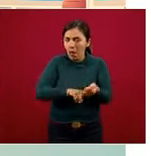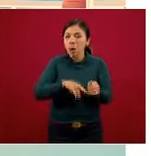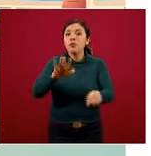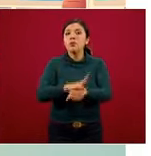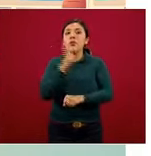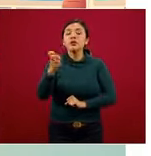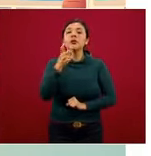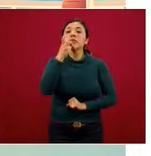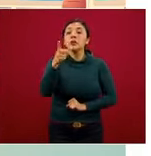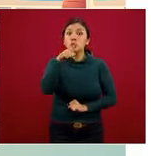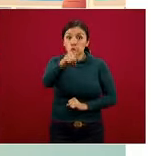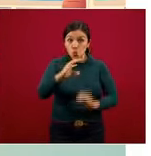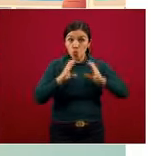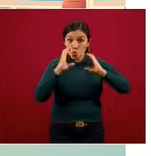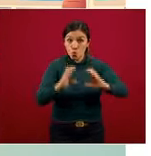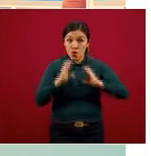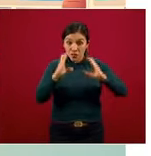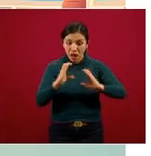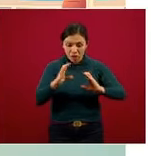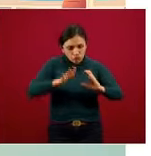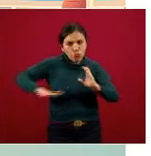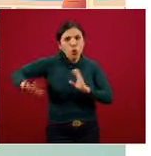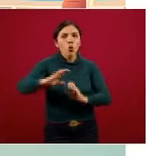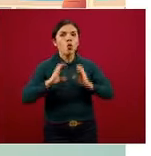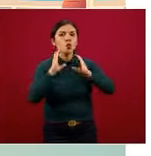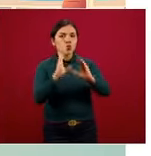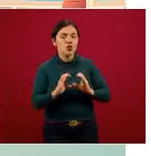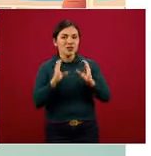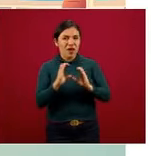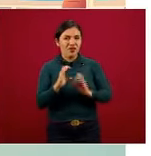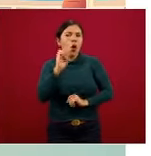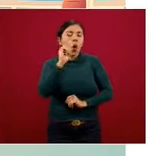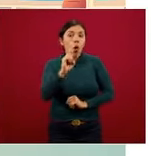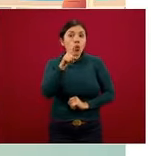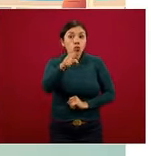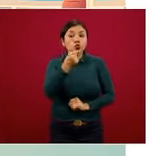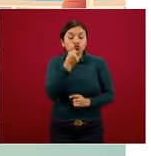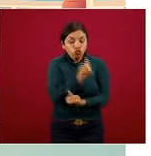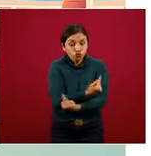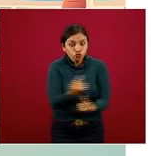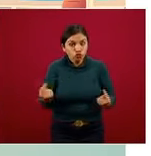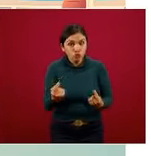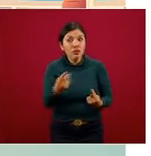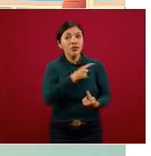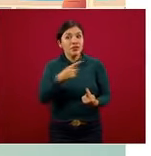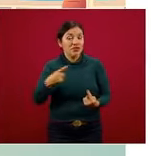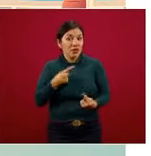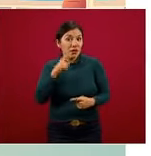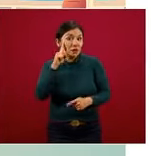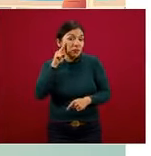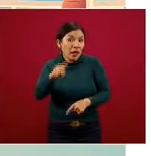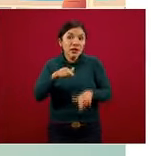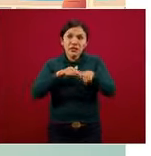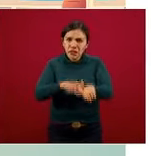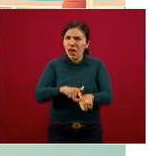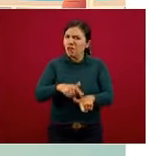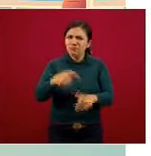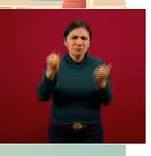eso su lema es: si te cuidas tú, nos cuidamos todos, o como decimos cuando somos niños, y no hay que perder también